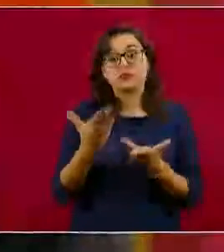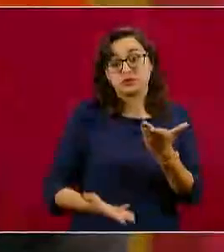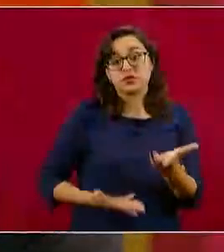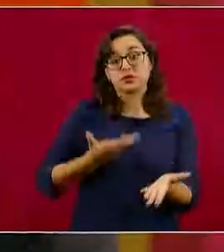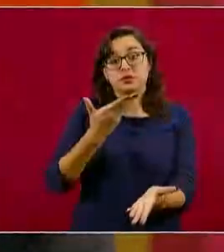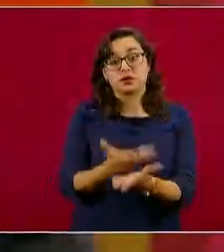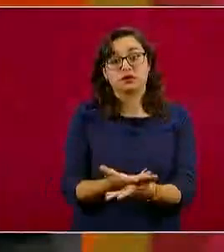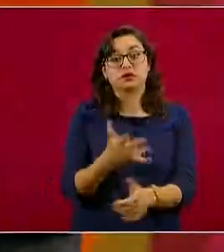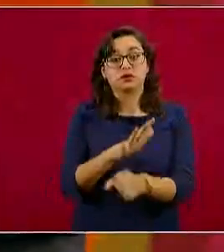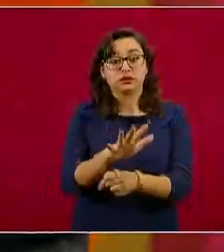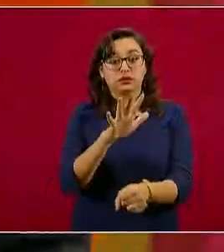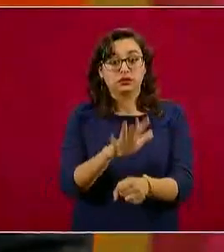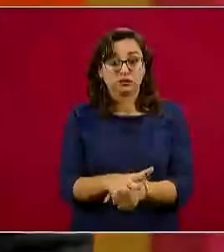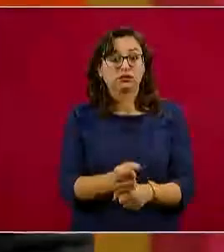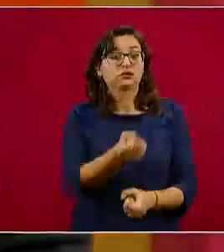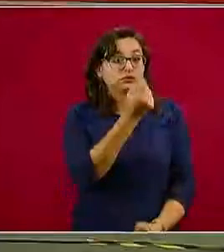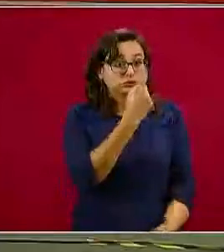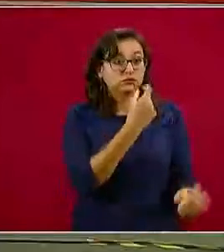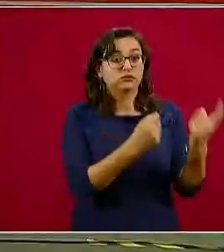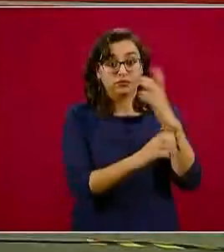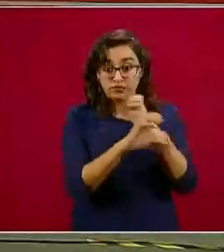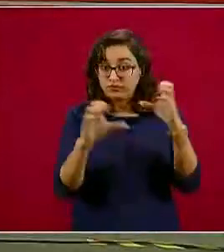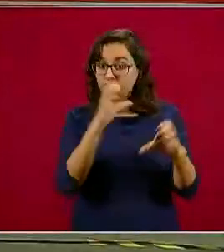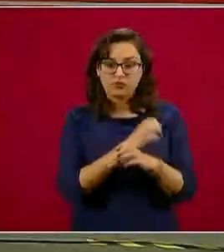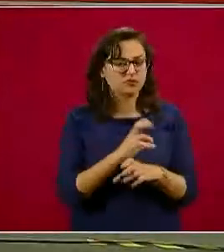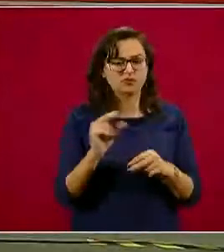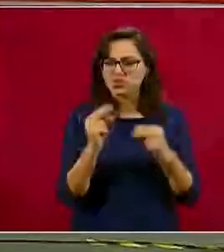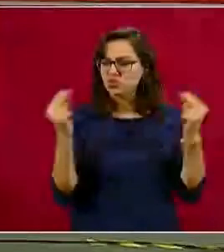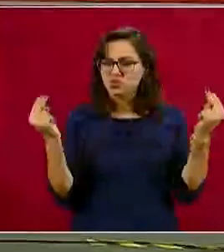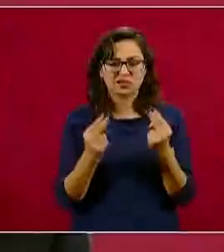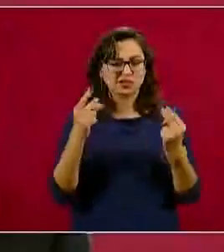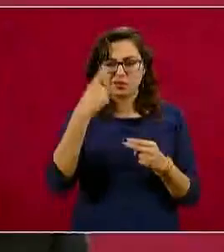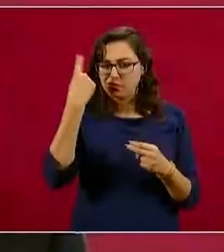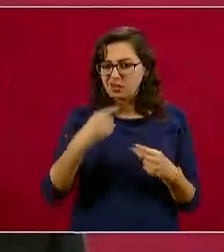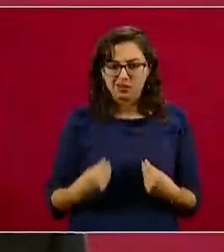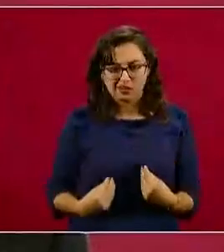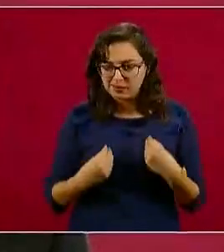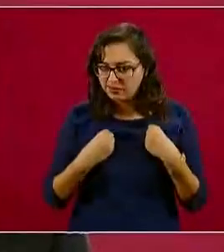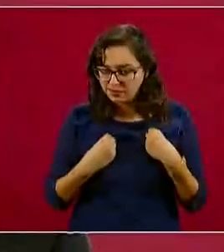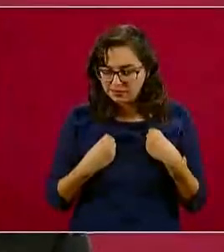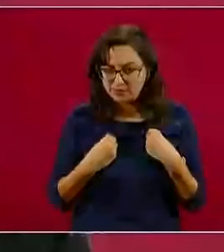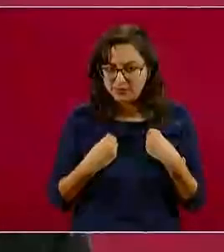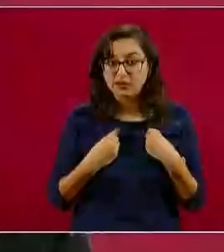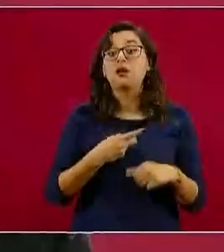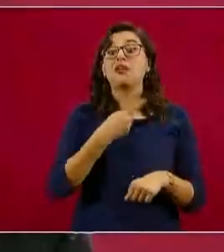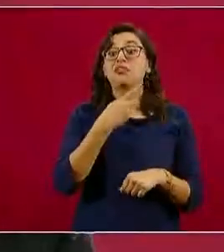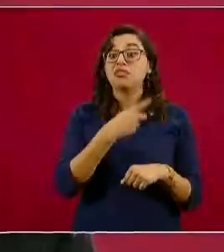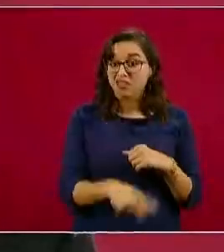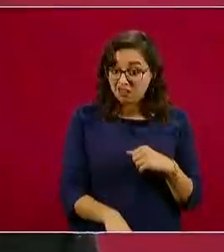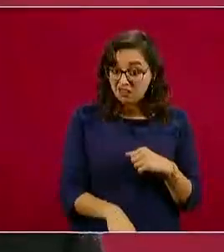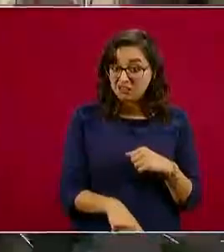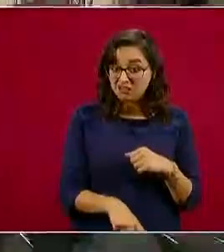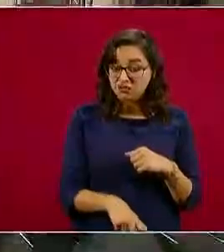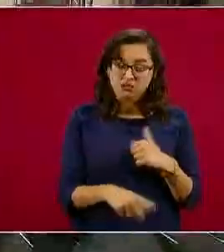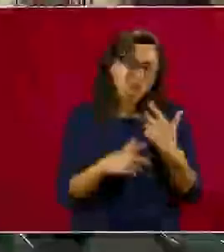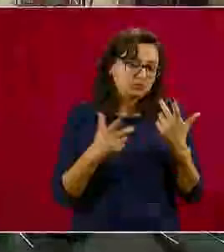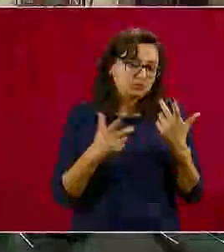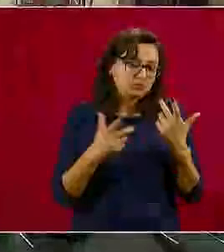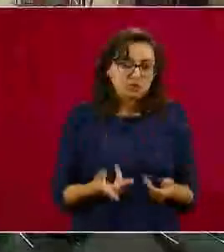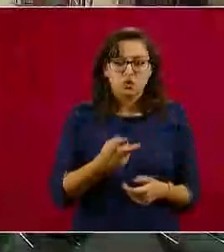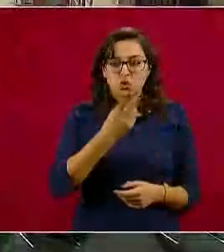es en ciertos productos que no son necesarios para la vida humana, pero pueden causar daños, y los clásicos